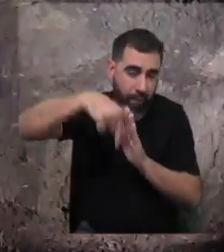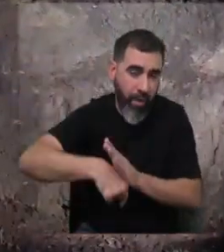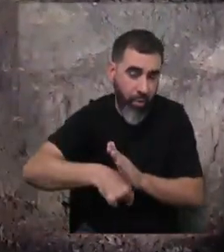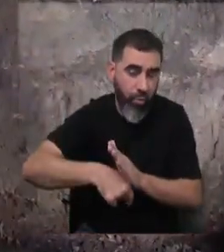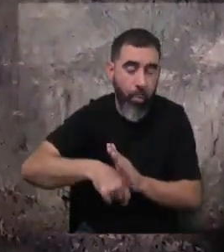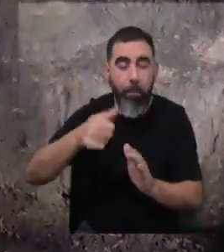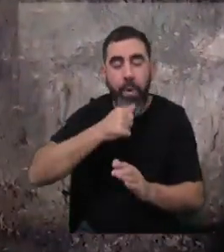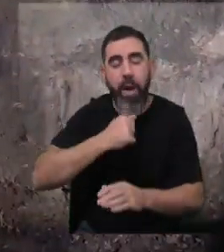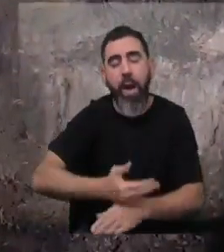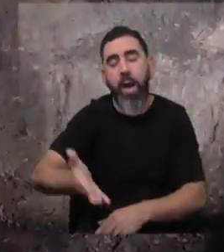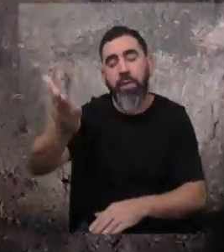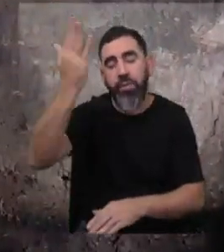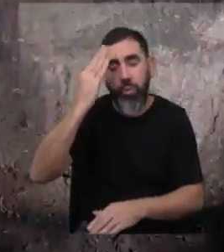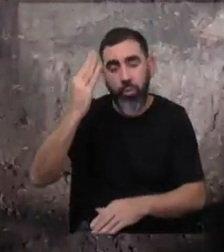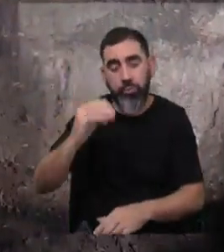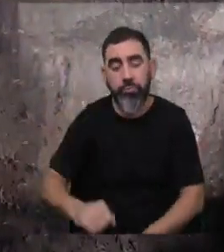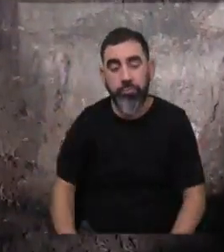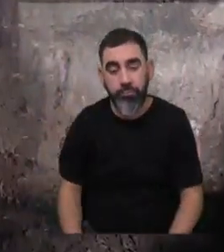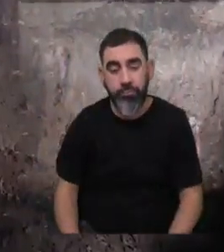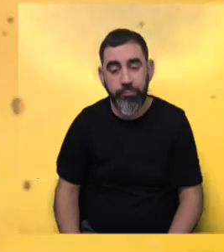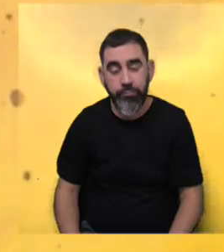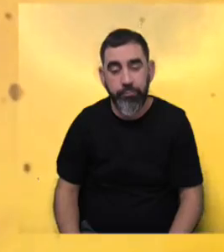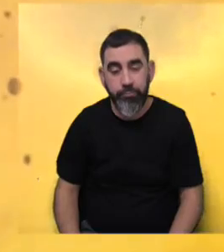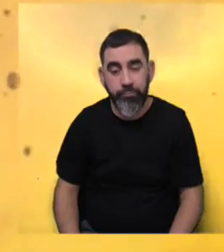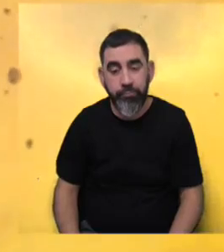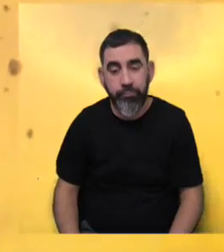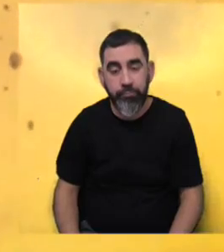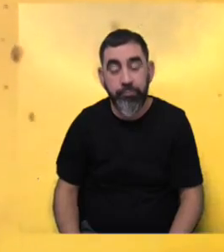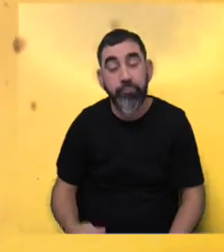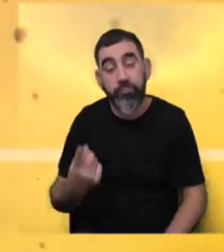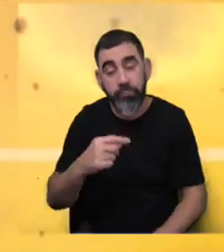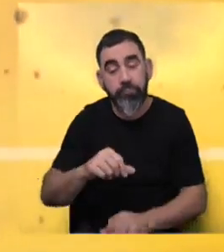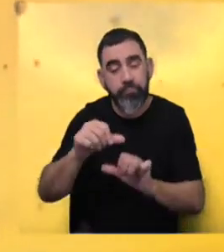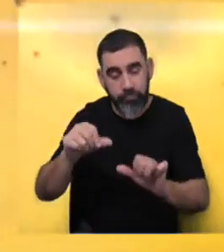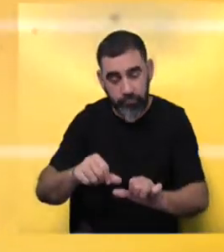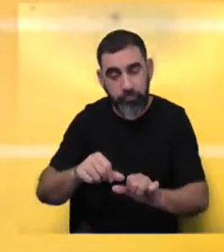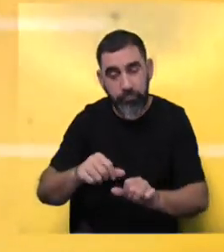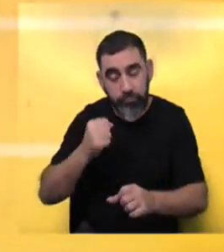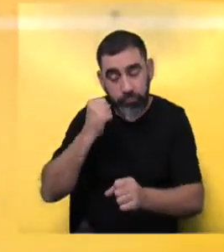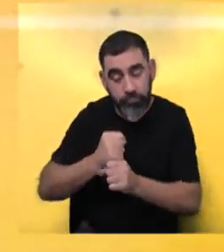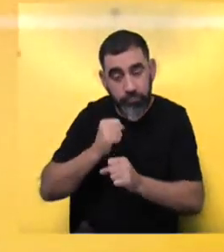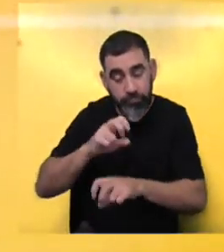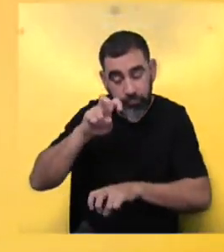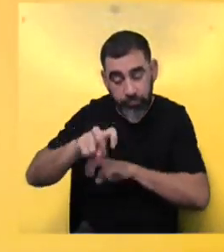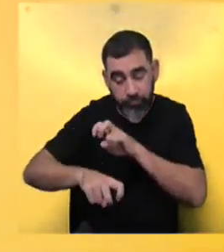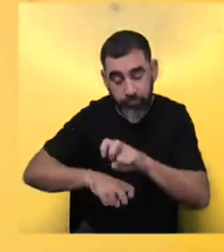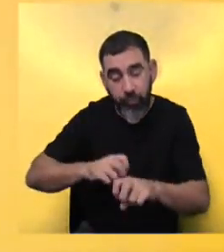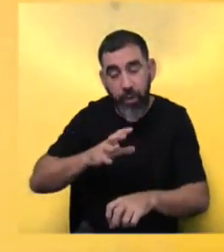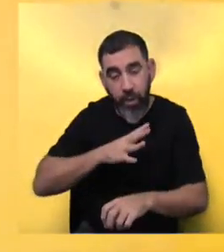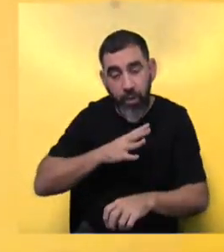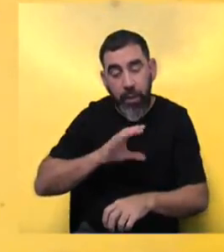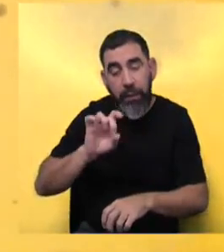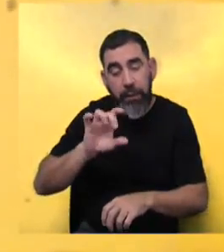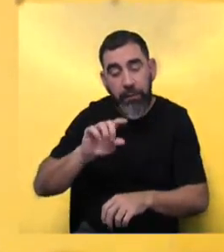son, si no hay ninguna perturbación. Entonces nosotros venimos trabajando, en esta zona hay más de